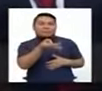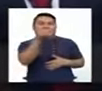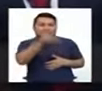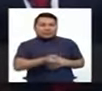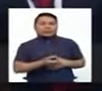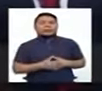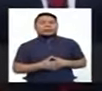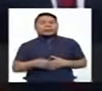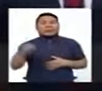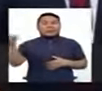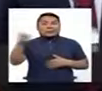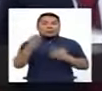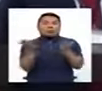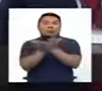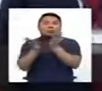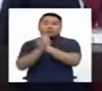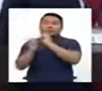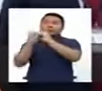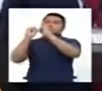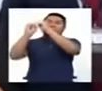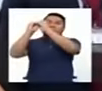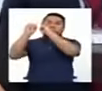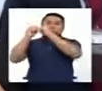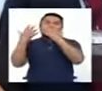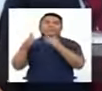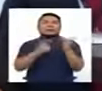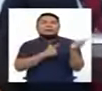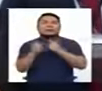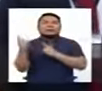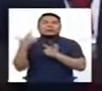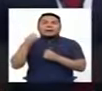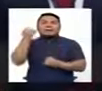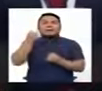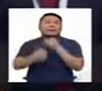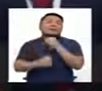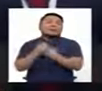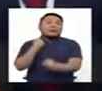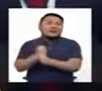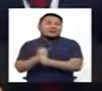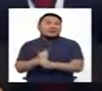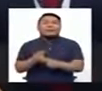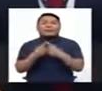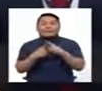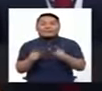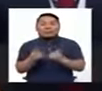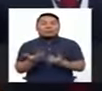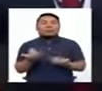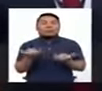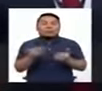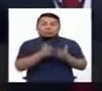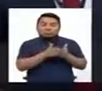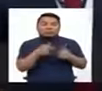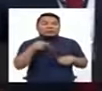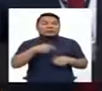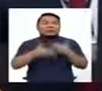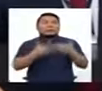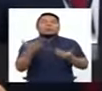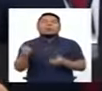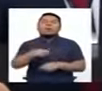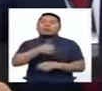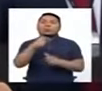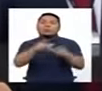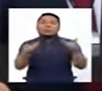se reconstruyan van a estar, esperemos, listos a fin de año. Pero mientras tanto, estamos